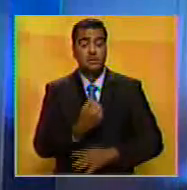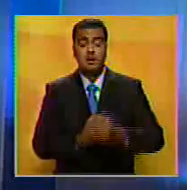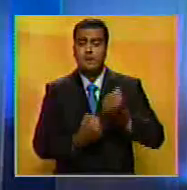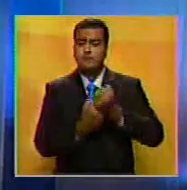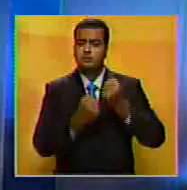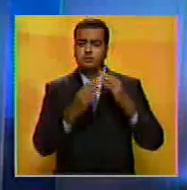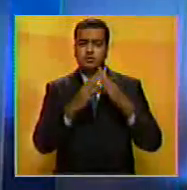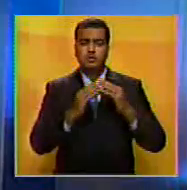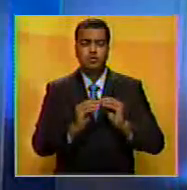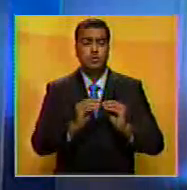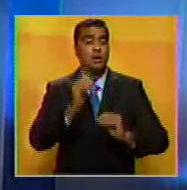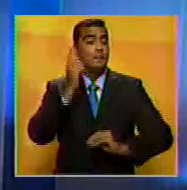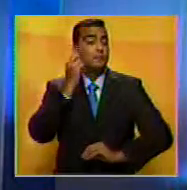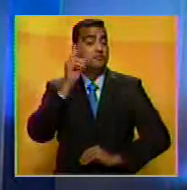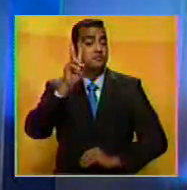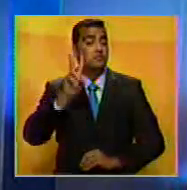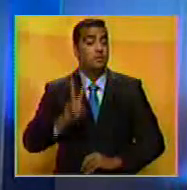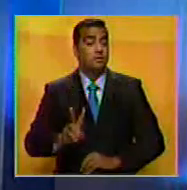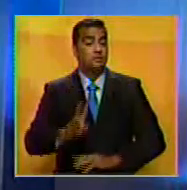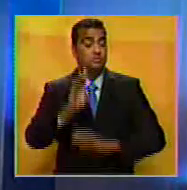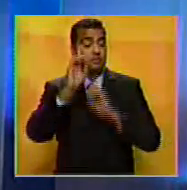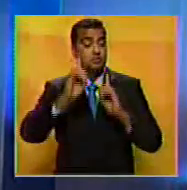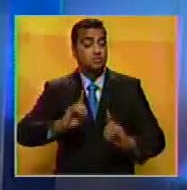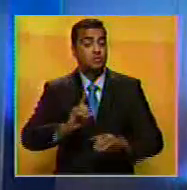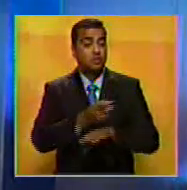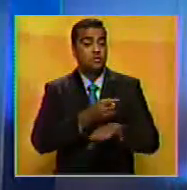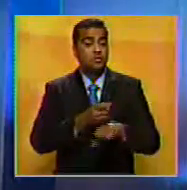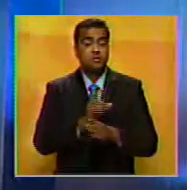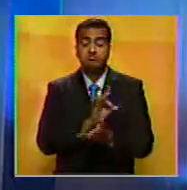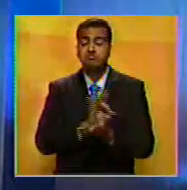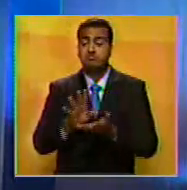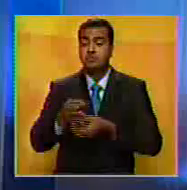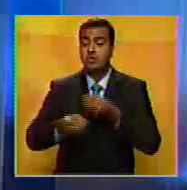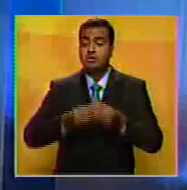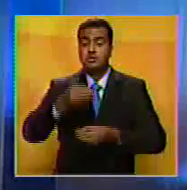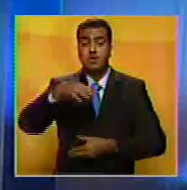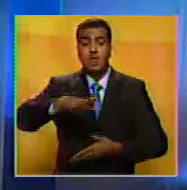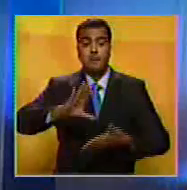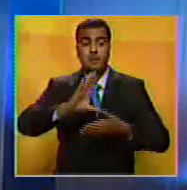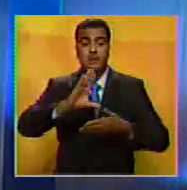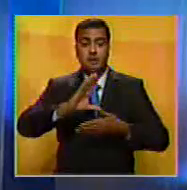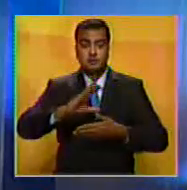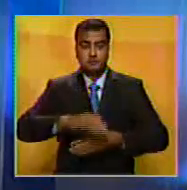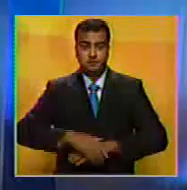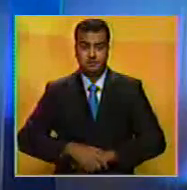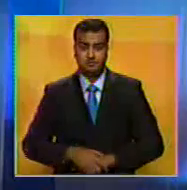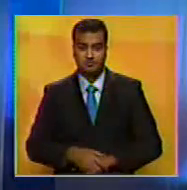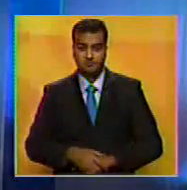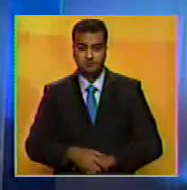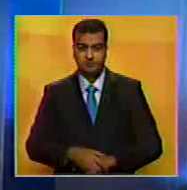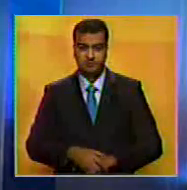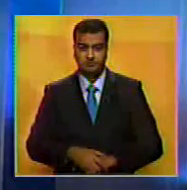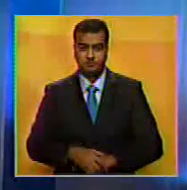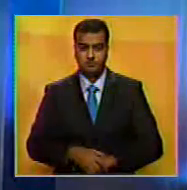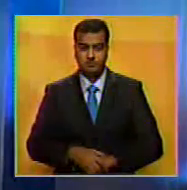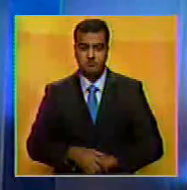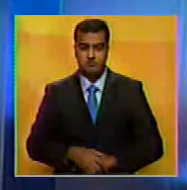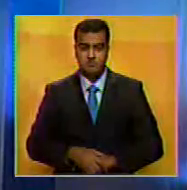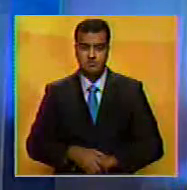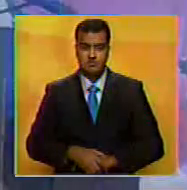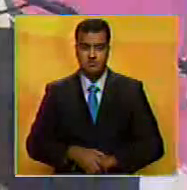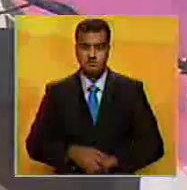de todos los movimientos de mujeres venezolanas a la decisión del gobierno del presidente de la República, Nicolás Maduro, de retirar a Venezuela de la